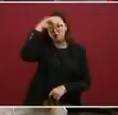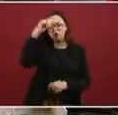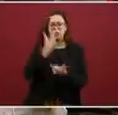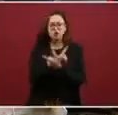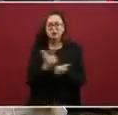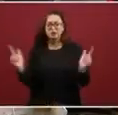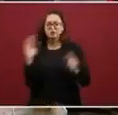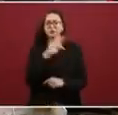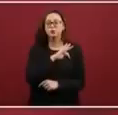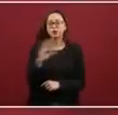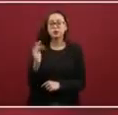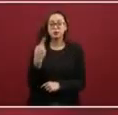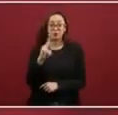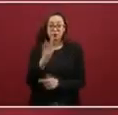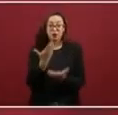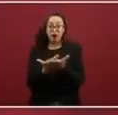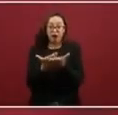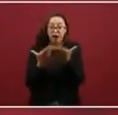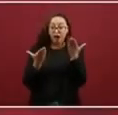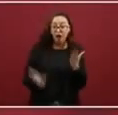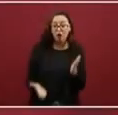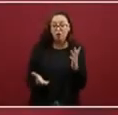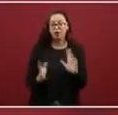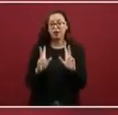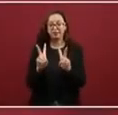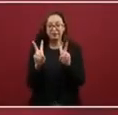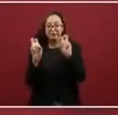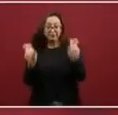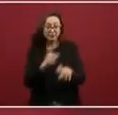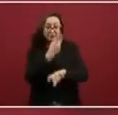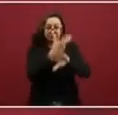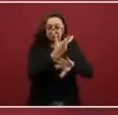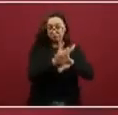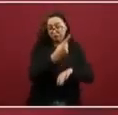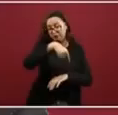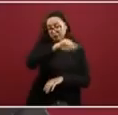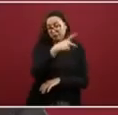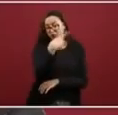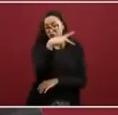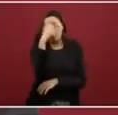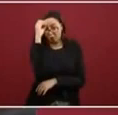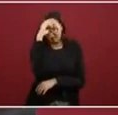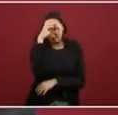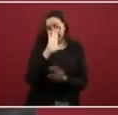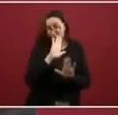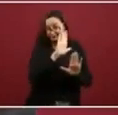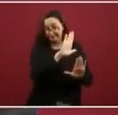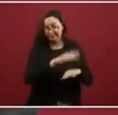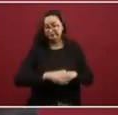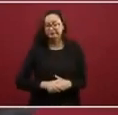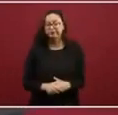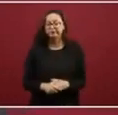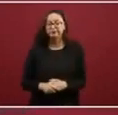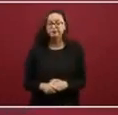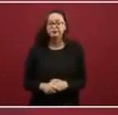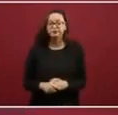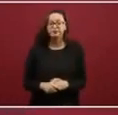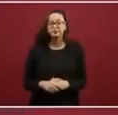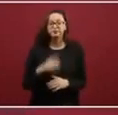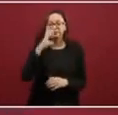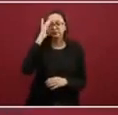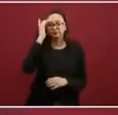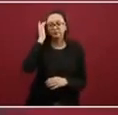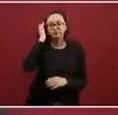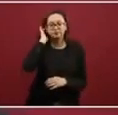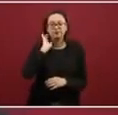establishment norteamericano hoy y la coalición política que gobierna Estados Unidos no quiere. Entonces, lo